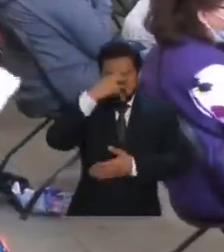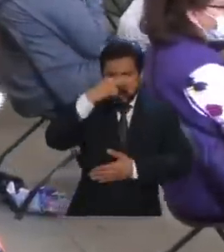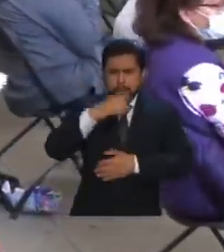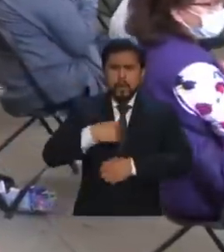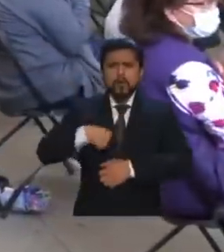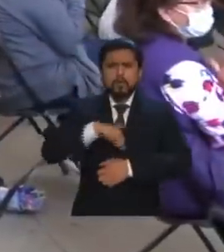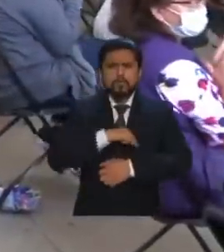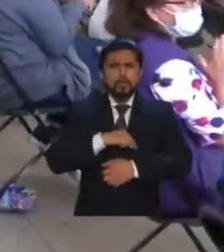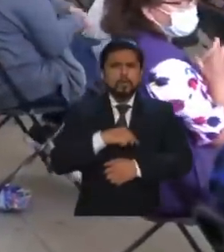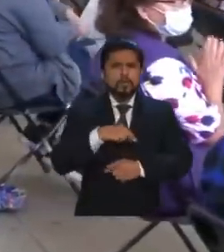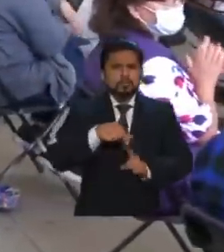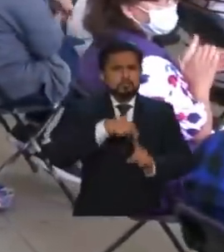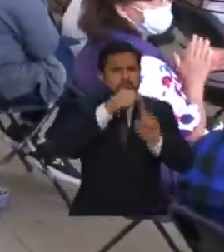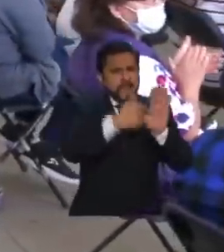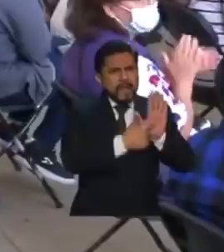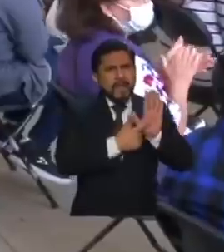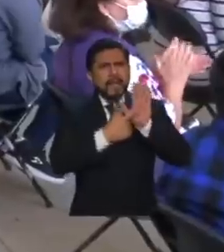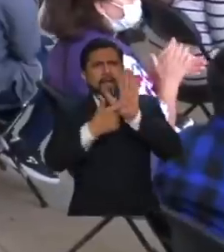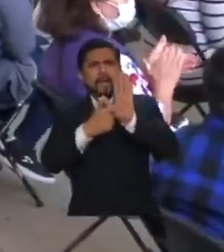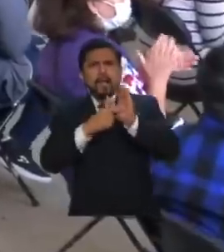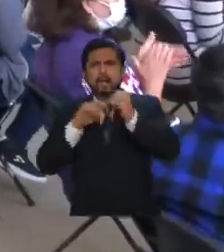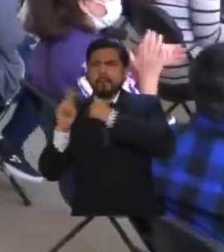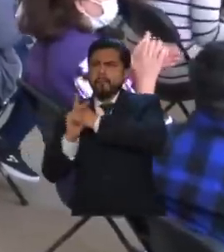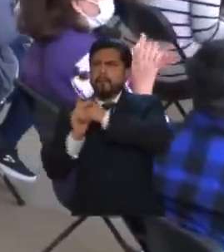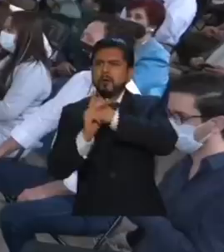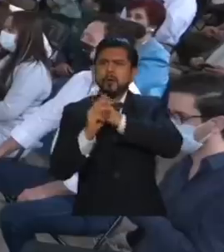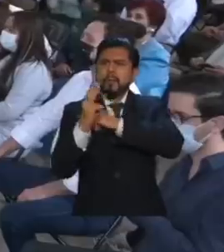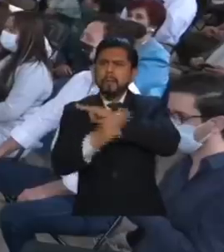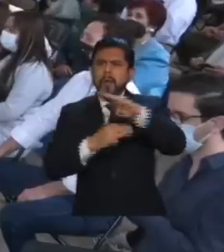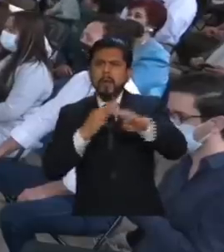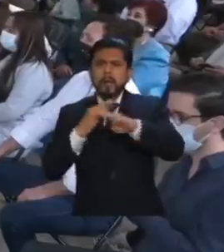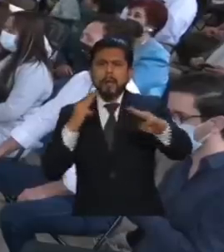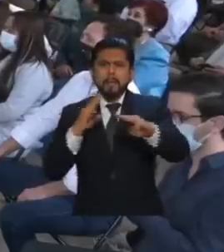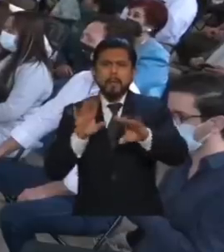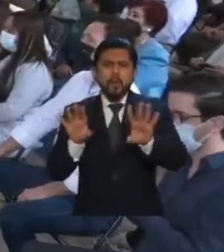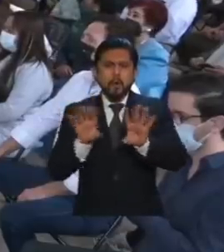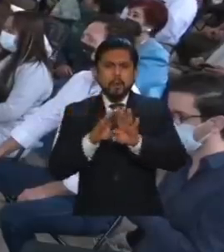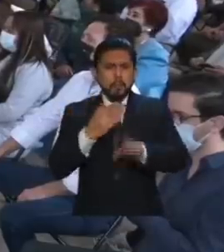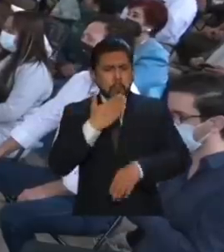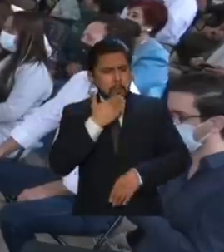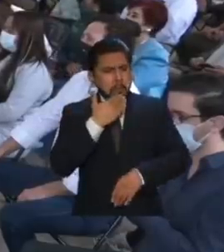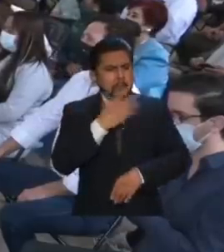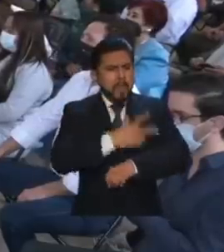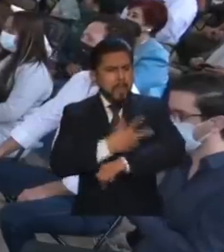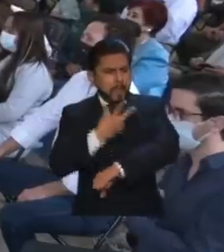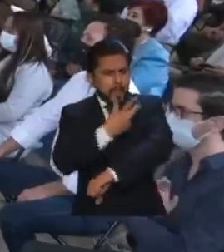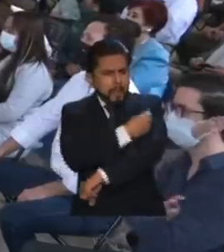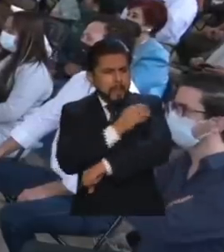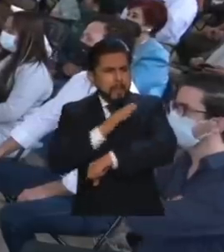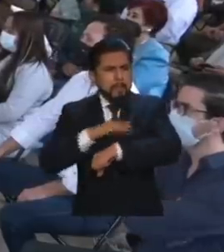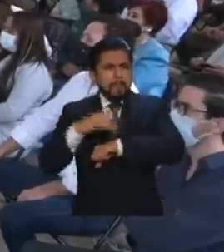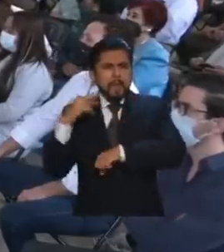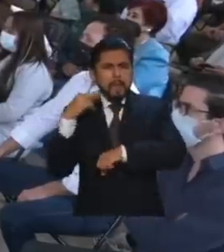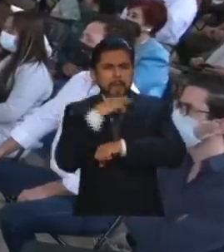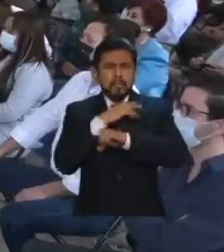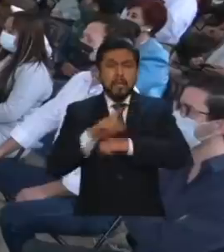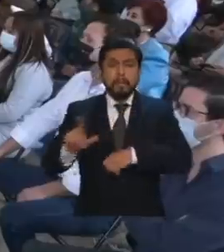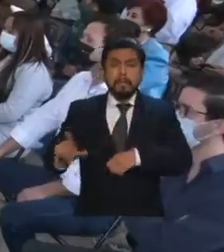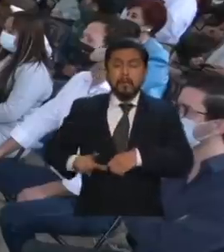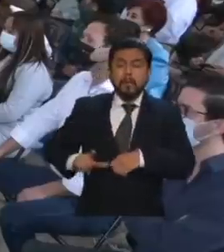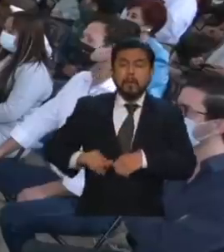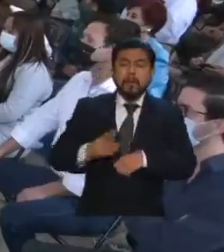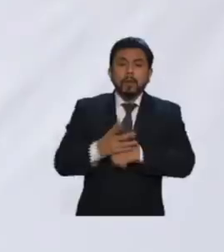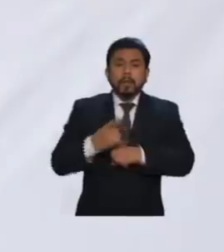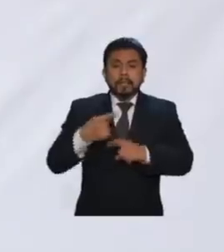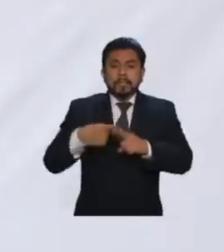ejemplo mundial, no solamente de cómo se ha llevado la pandemia y la vacunación, pero no por el gobierno, no por los gobiernos de